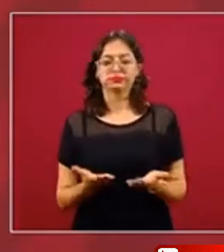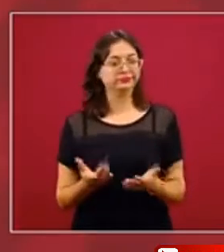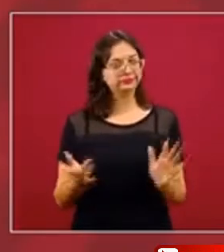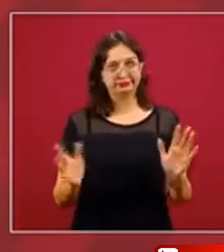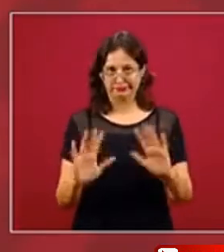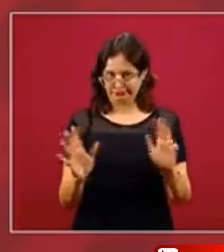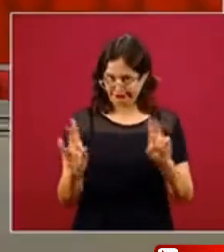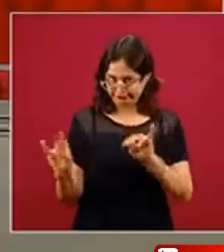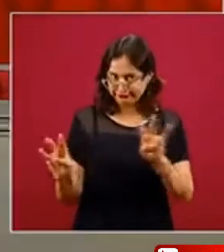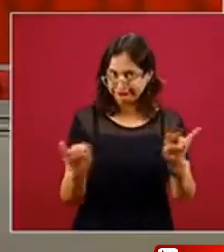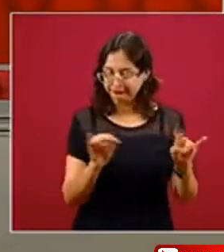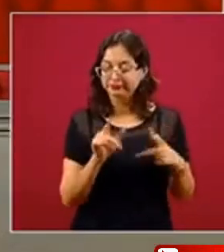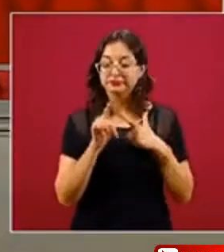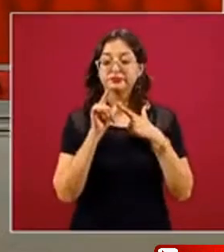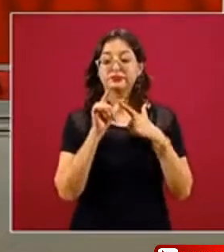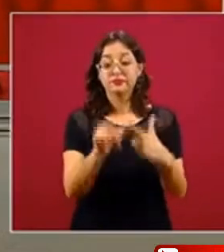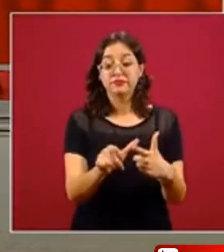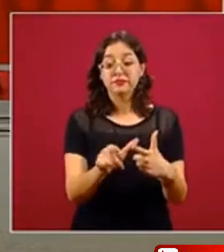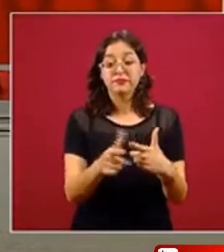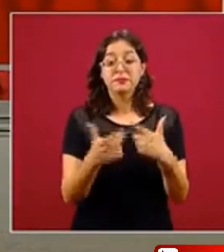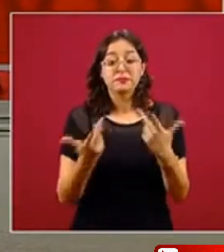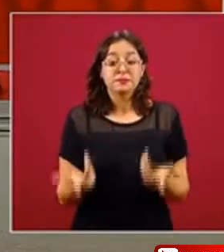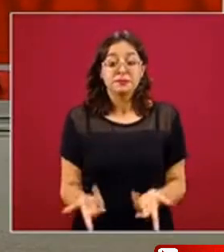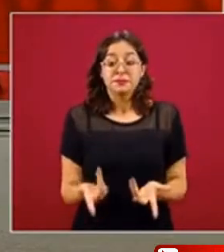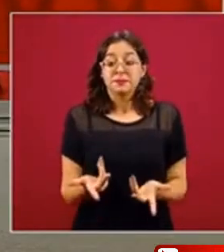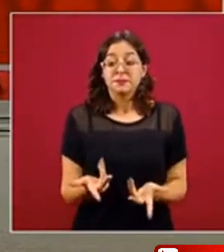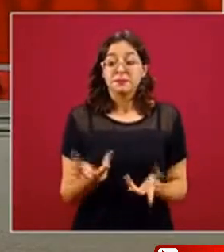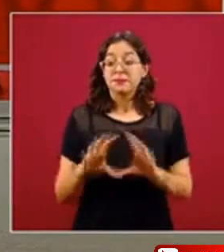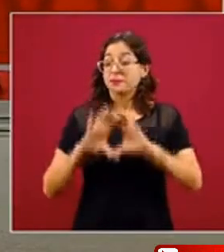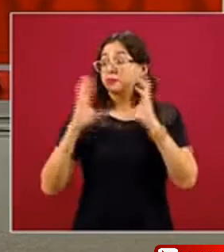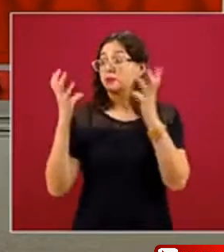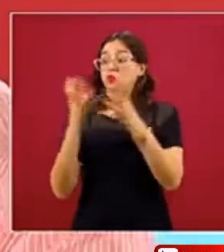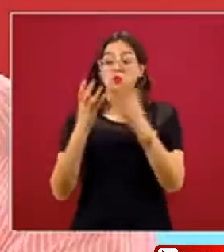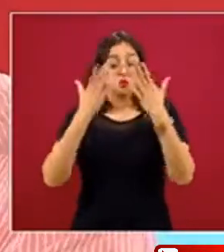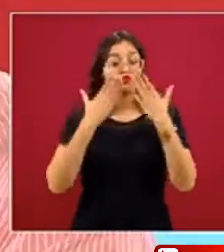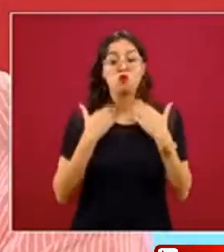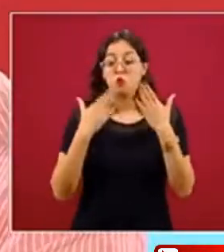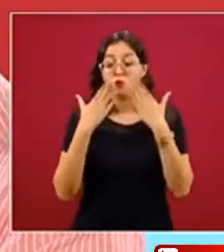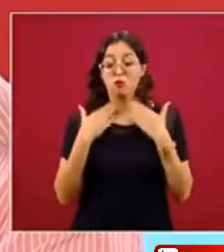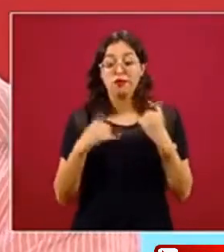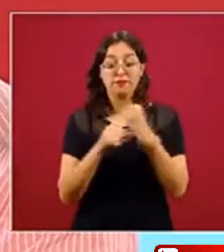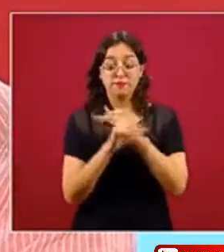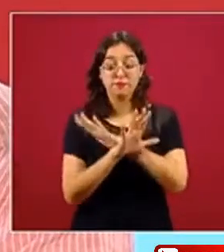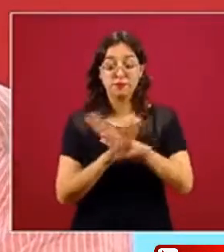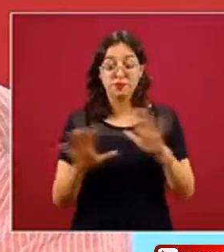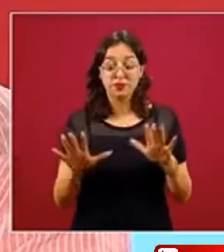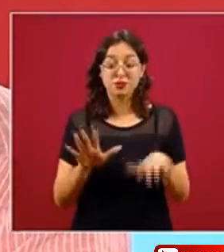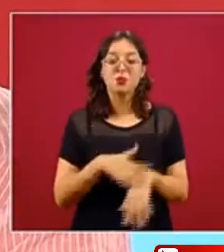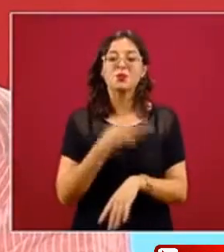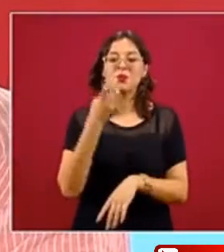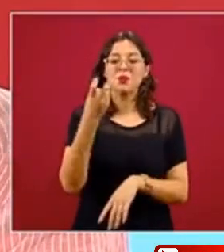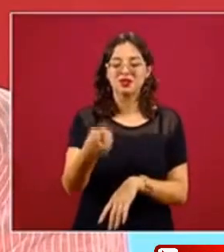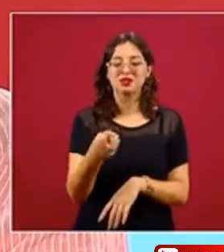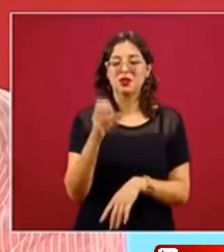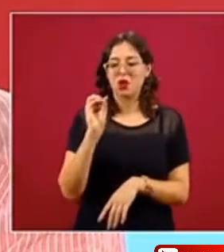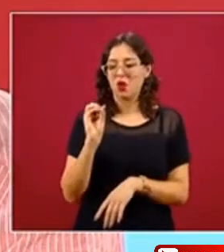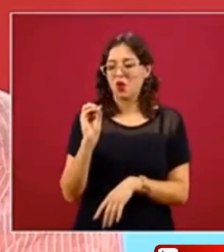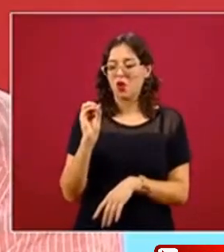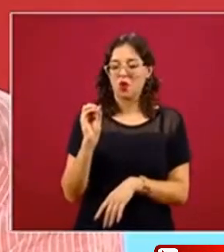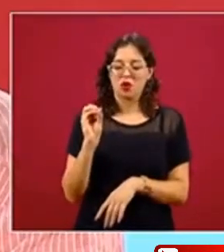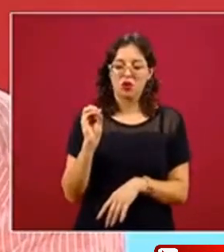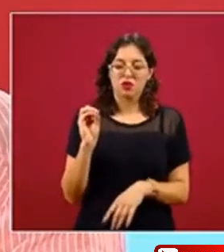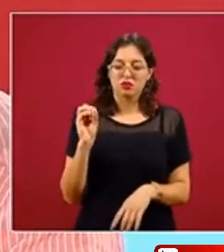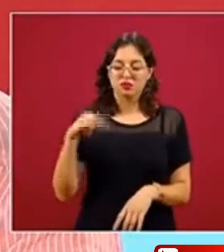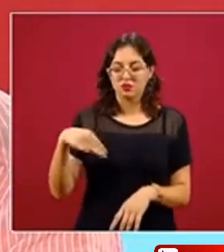y esta falta de conocimiento a nivel mundial es lo que ha hecho que la Organización Mundial de la